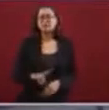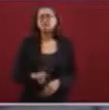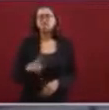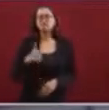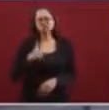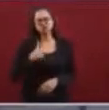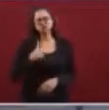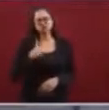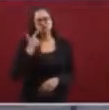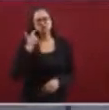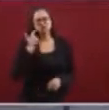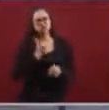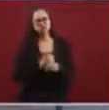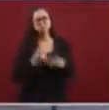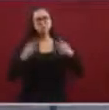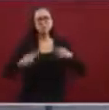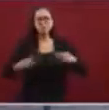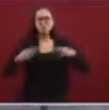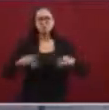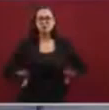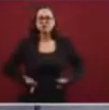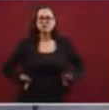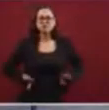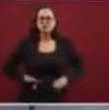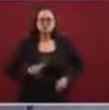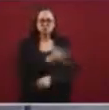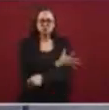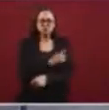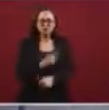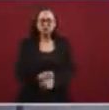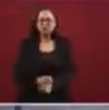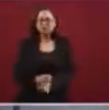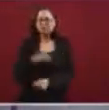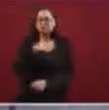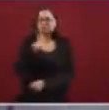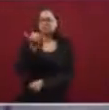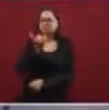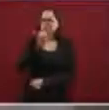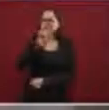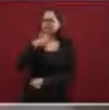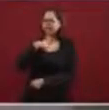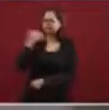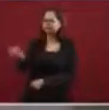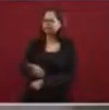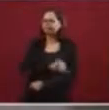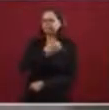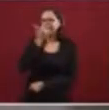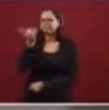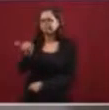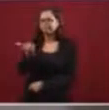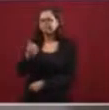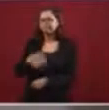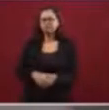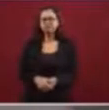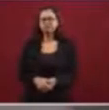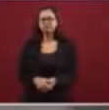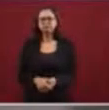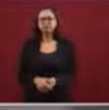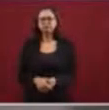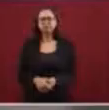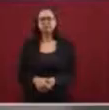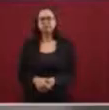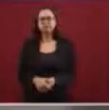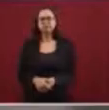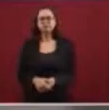que me ha dicho: me equivoqué, voté